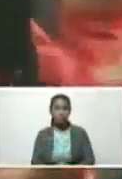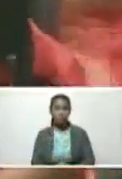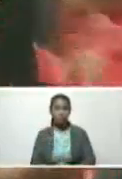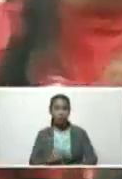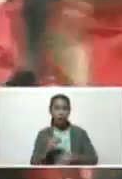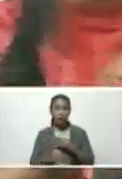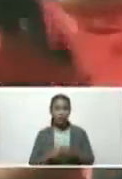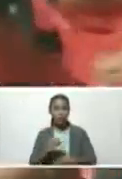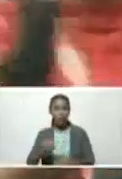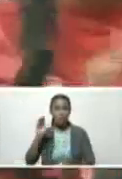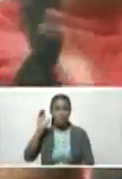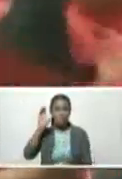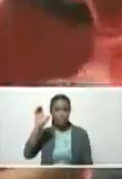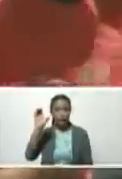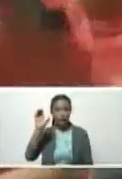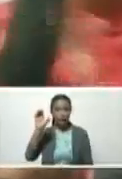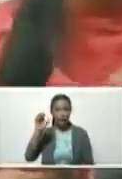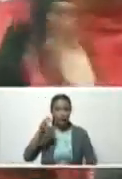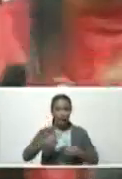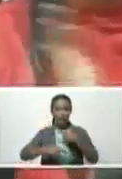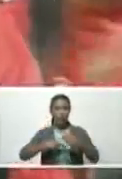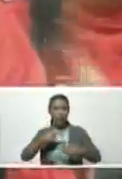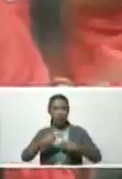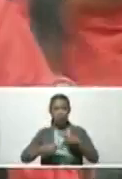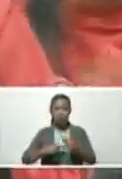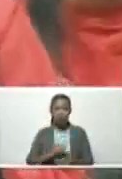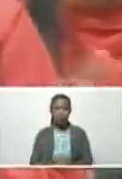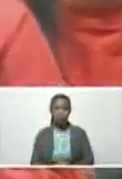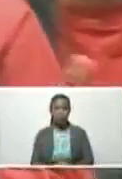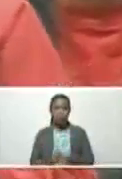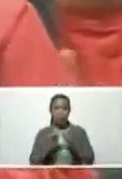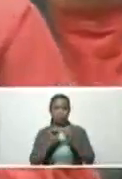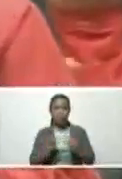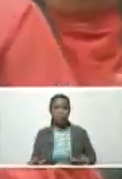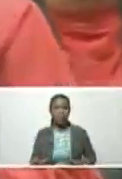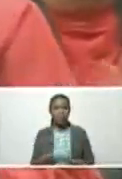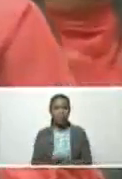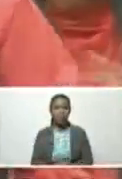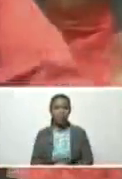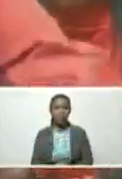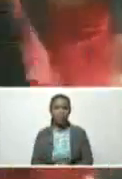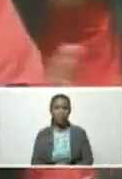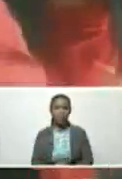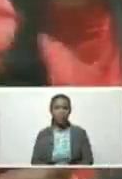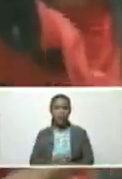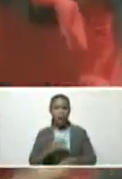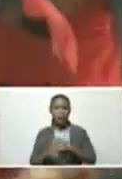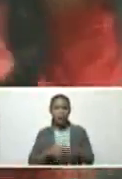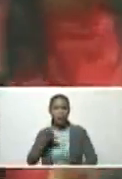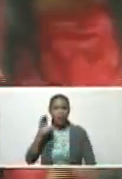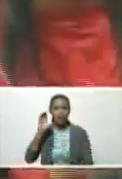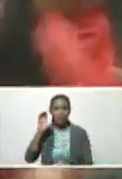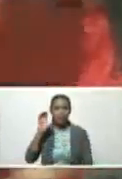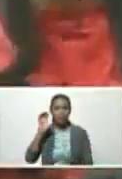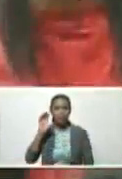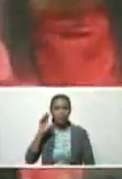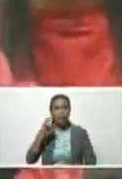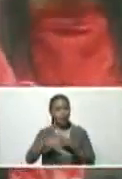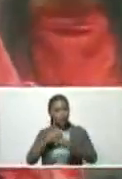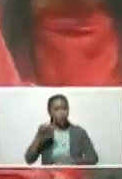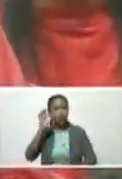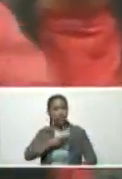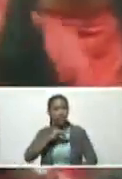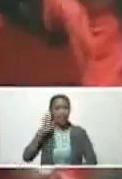garantía de patria, garantía de la revolución permanente, garantía del socialismo que